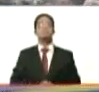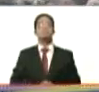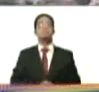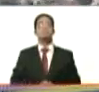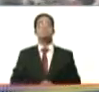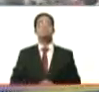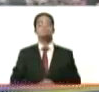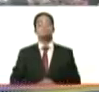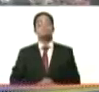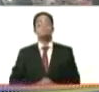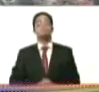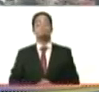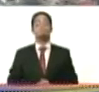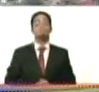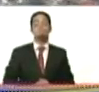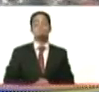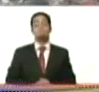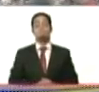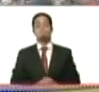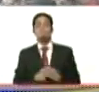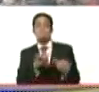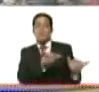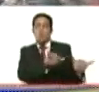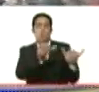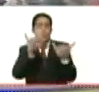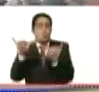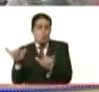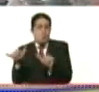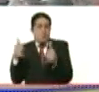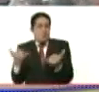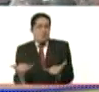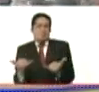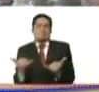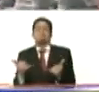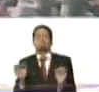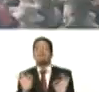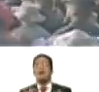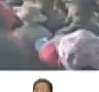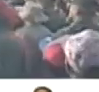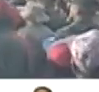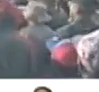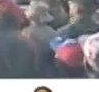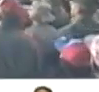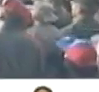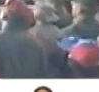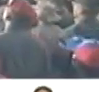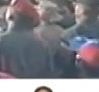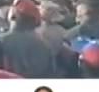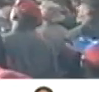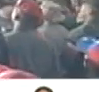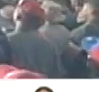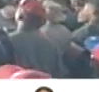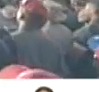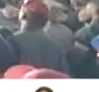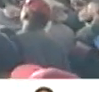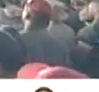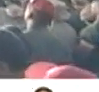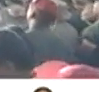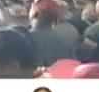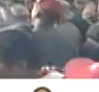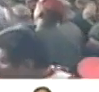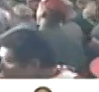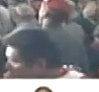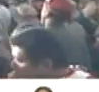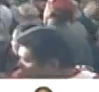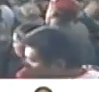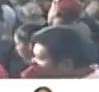Para nada son las mismas condiciones del día de hoy, para nada. Llegó la revolución y el